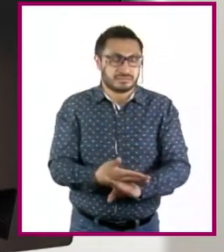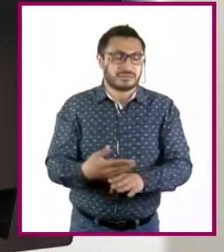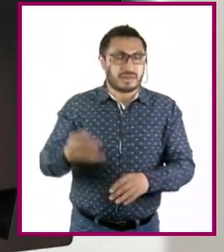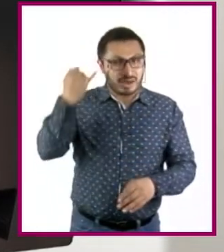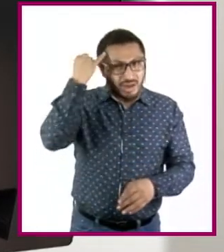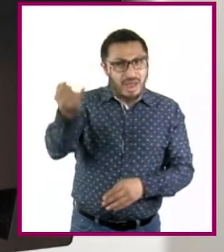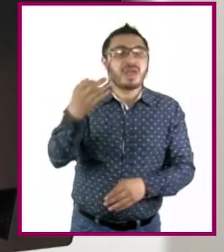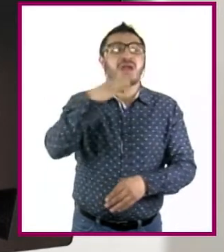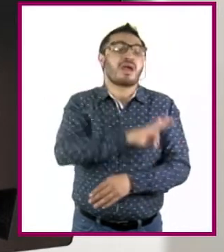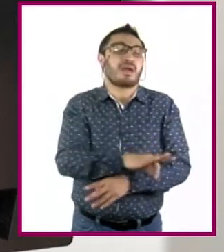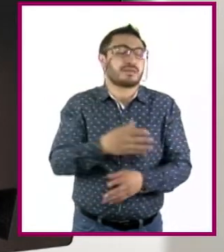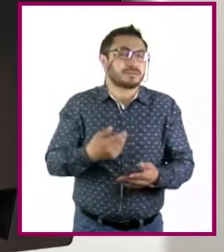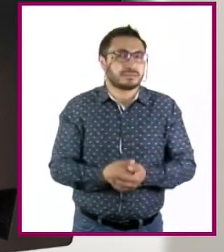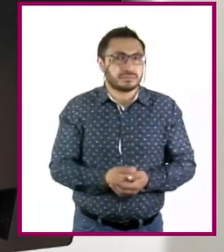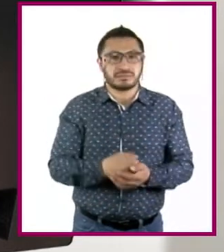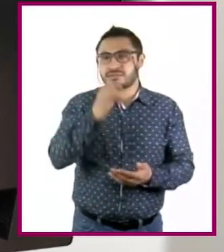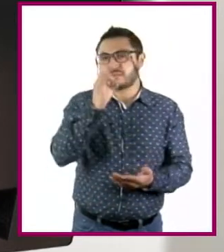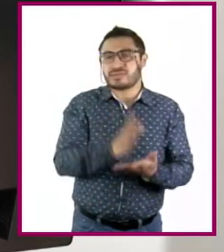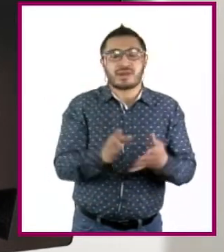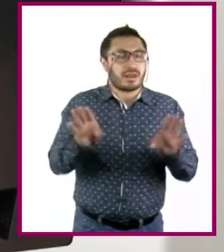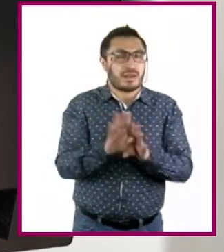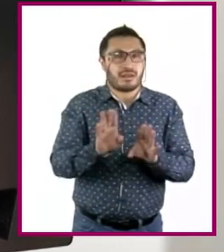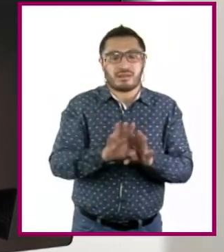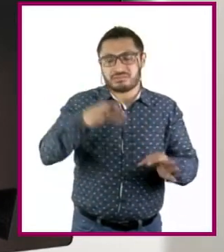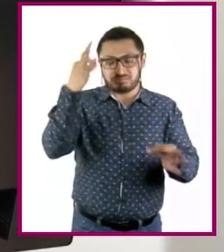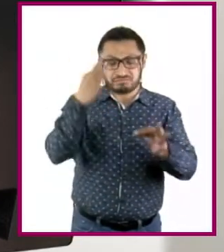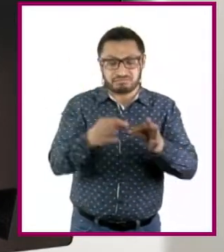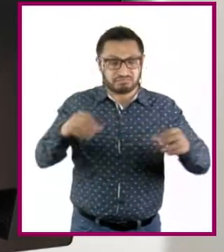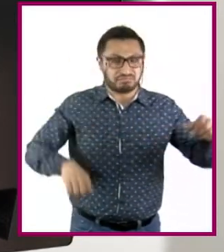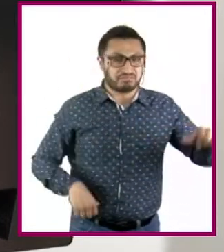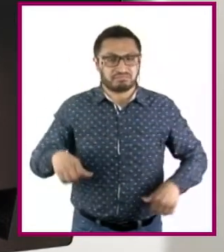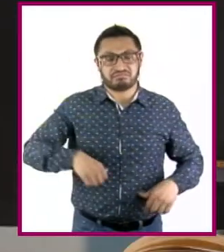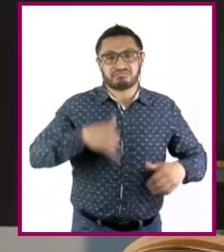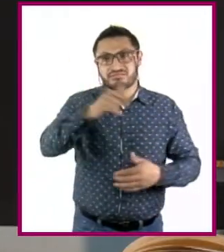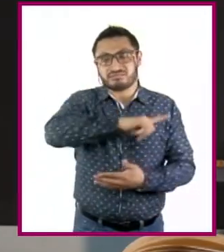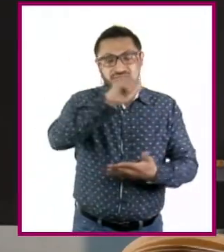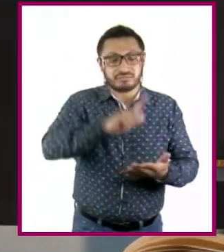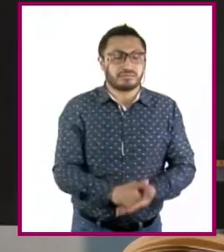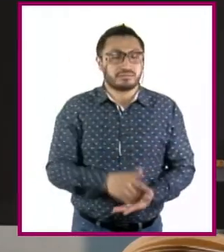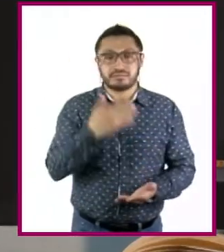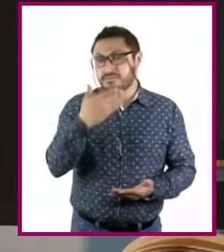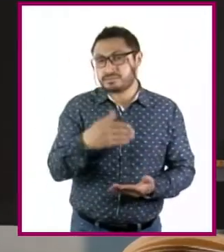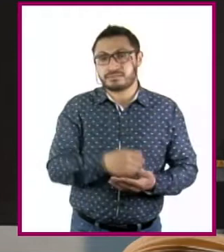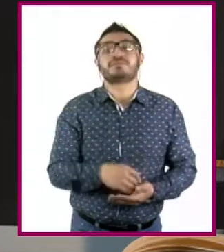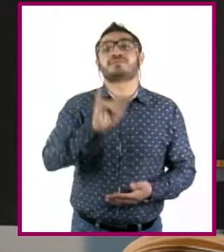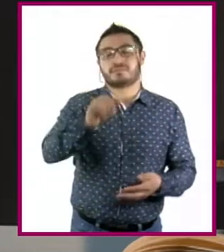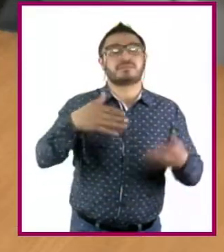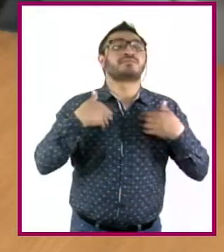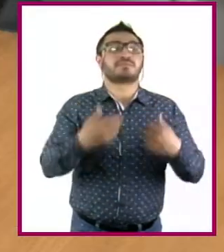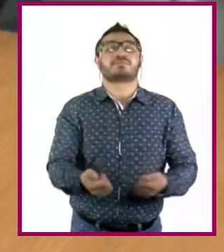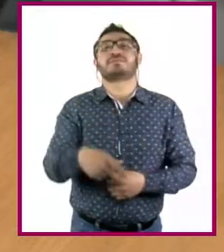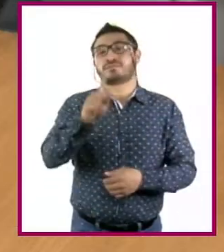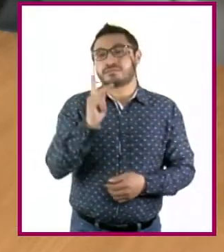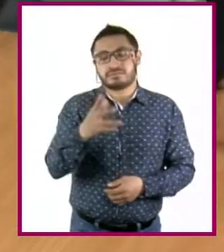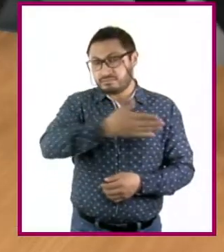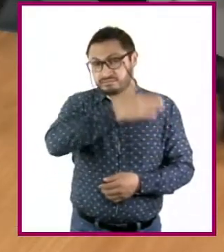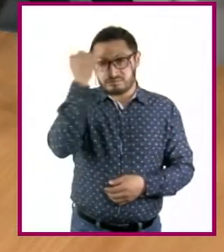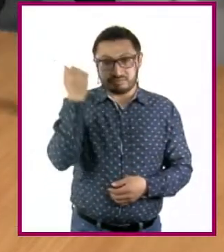prejuicios de las personas. Solo estarían determinadas por los hechos y por las leyes. Sí, eso lo entiendo, pero no